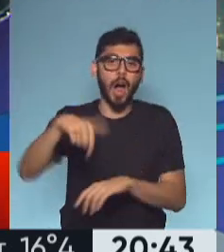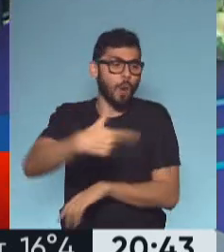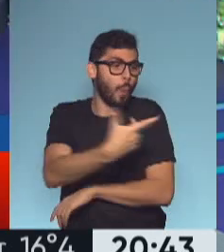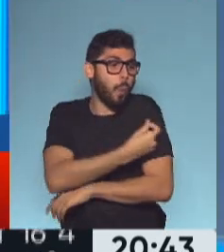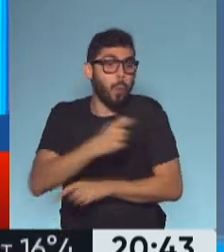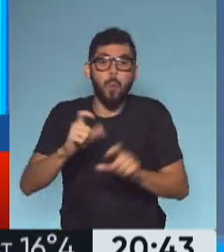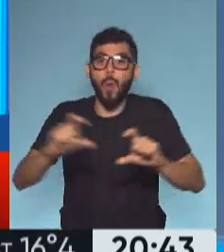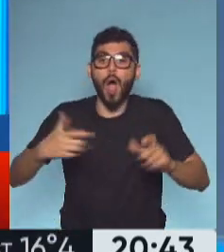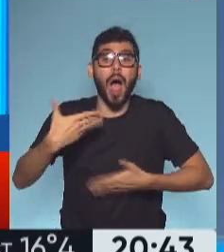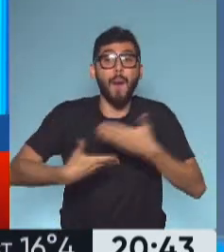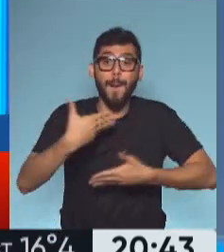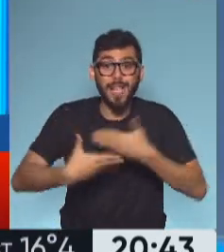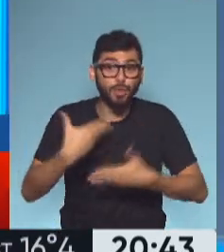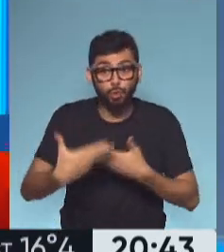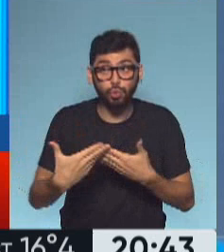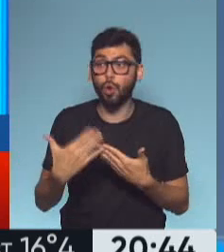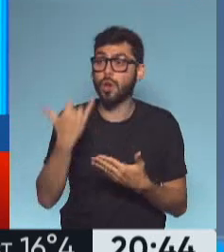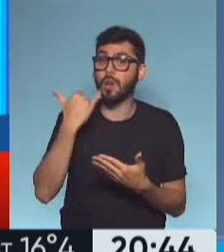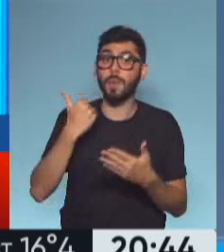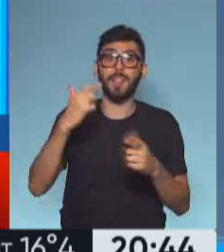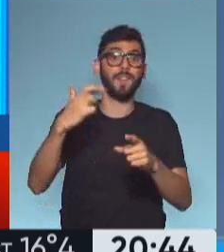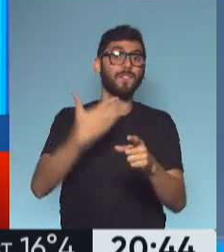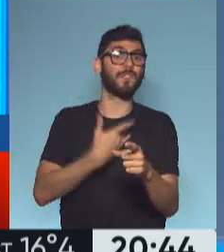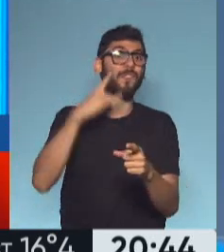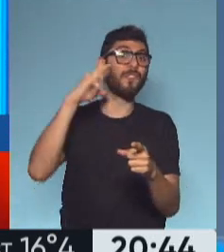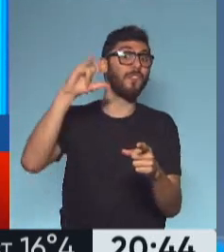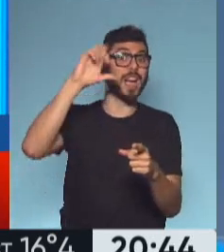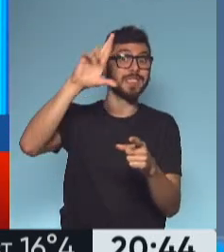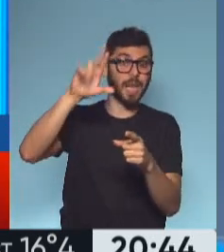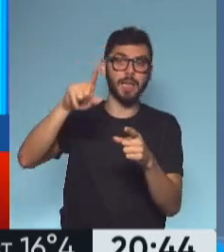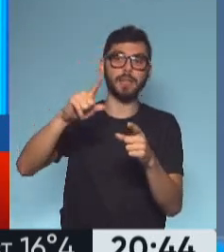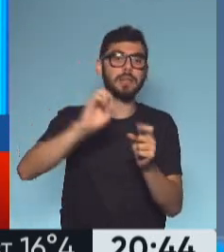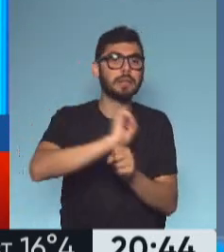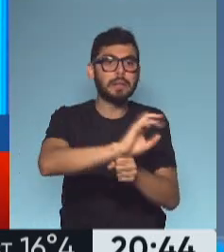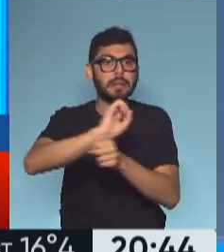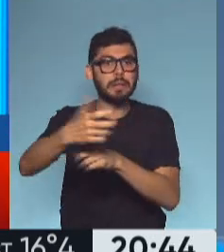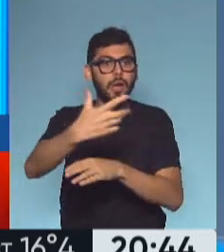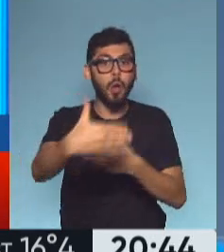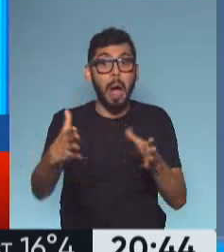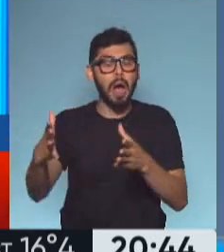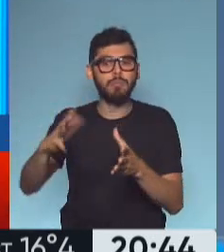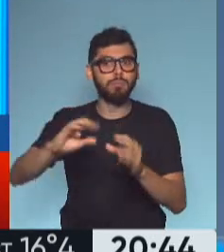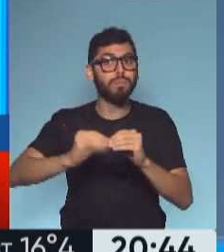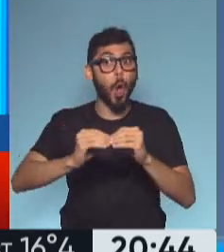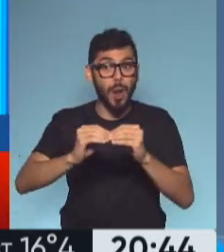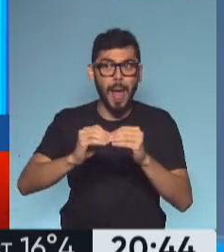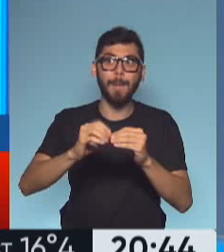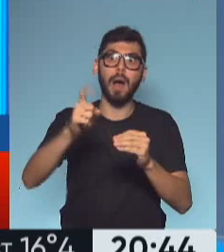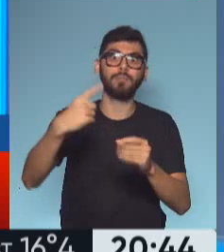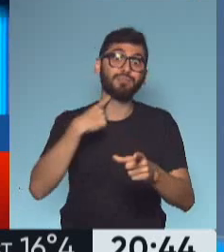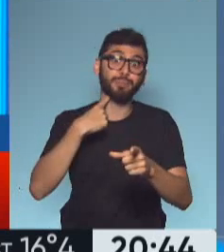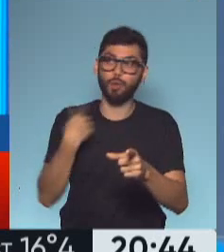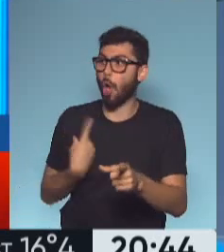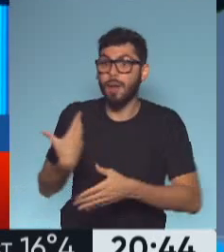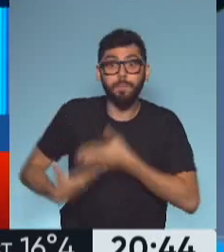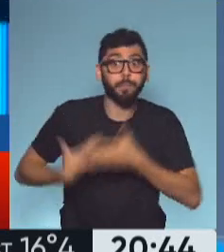avanzado, muchos contratos firmados y los problemas que está teniendo Pfizer para entregar vacunas, son un ambiente un poco mejor para negociar